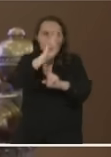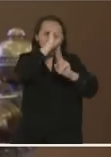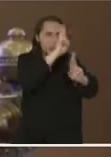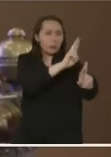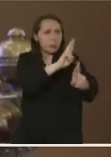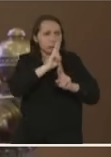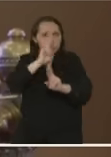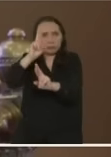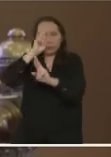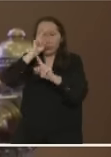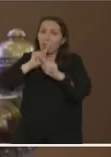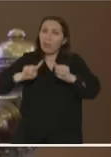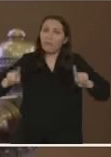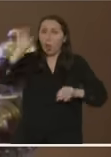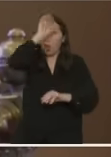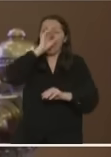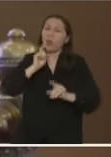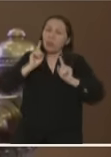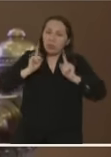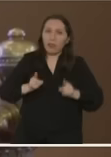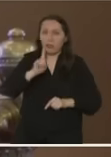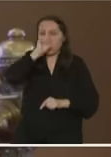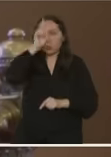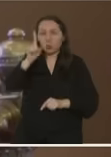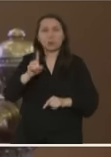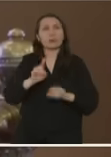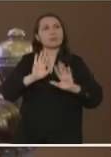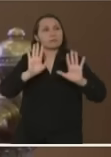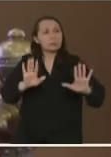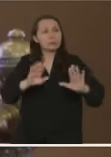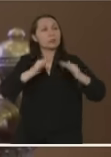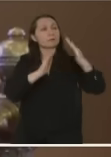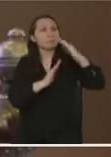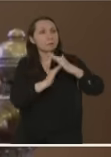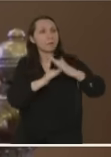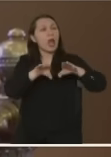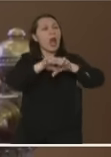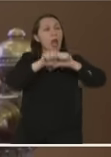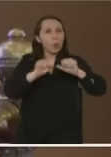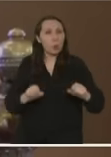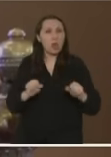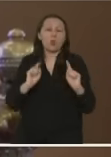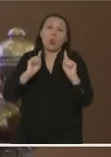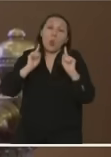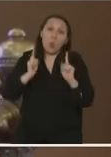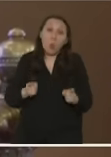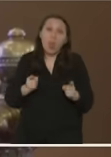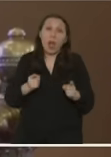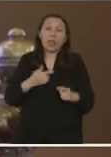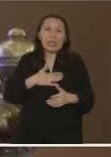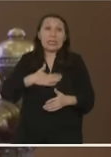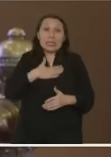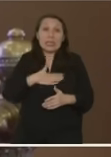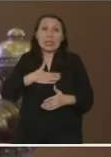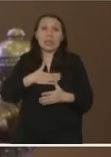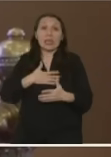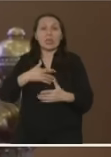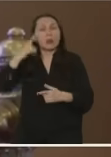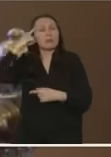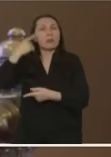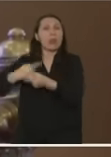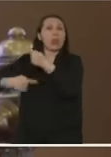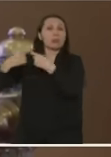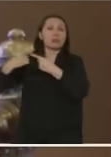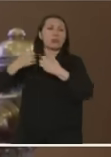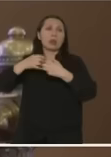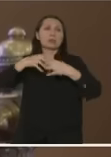en nuestras legítimas diferencias, a pactar treguas y acuerdos, a pesar de aspiraciones o historias